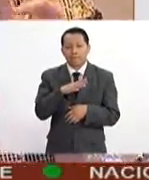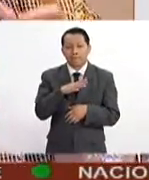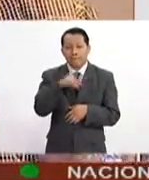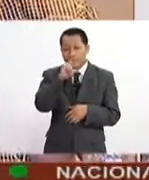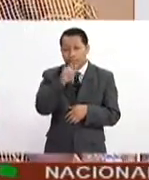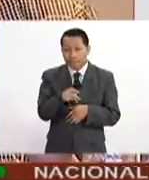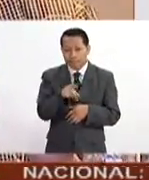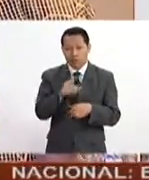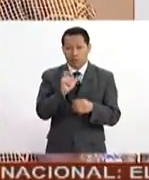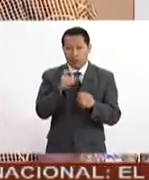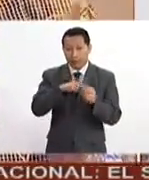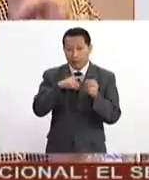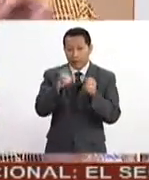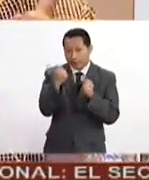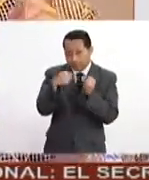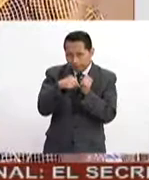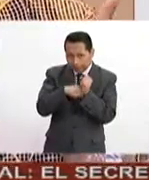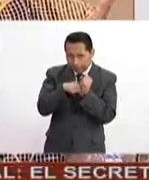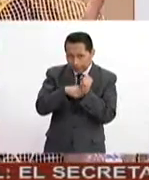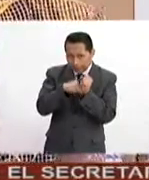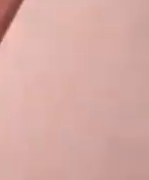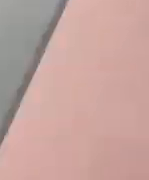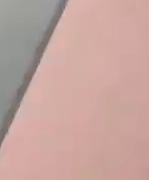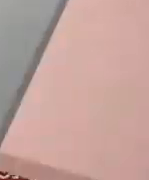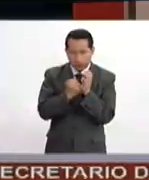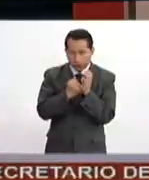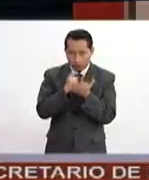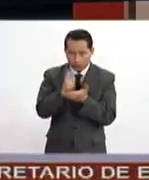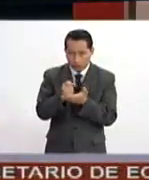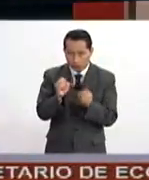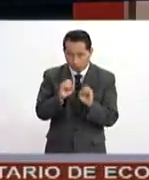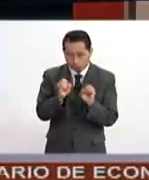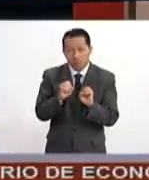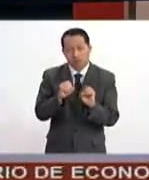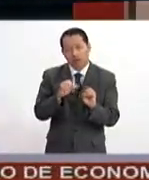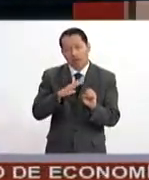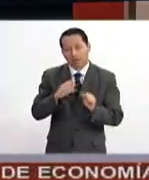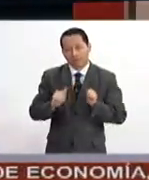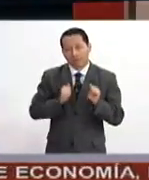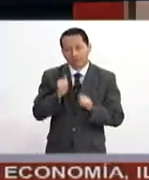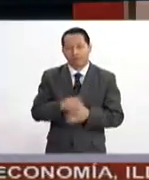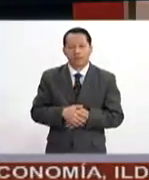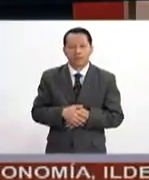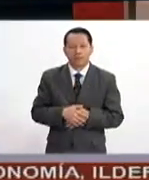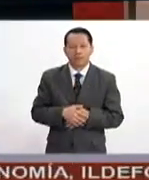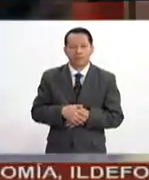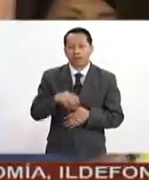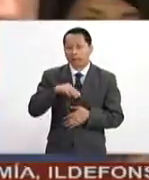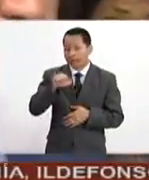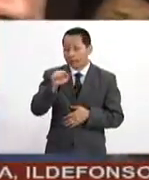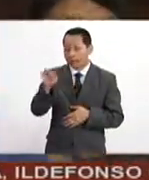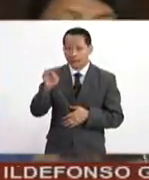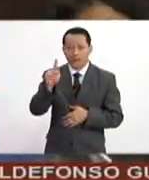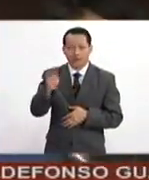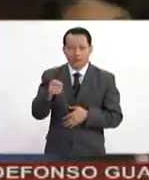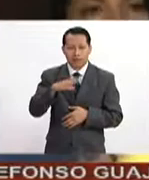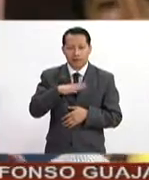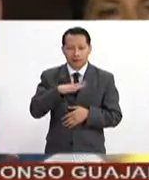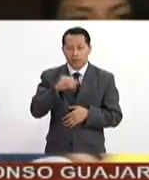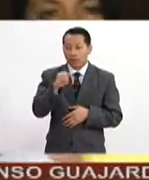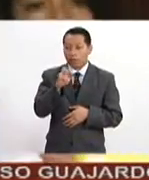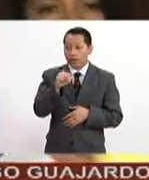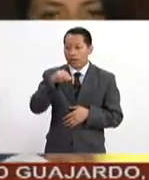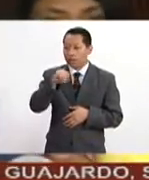lucros escondidos, não tributáveis. El auditor superior de la Federación, Juan Manuel Portal, dijo que es muy